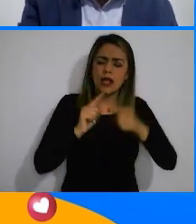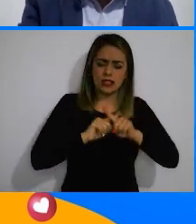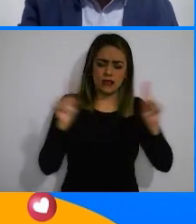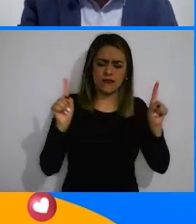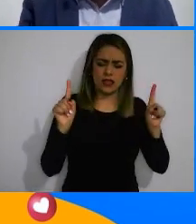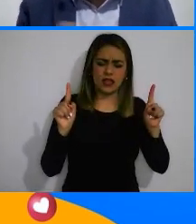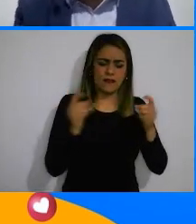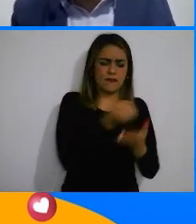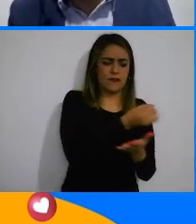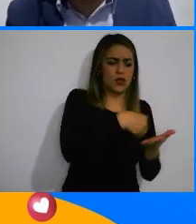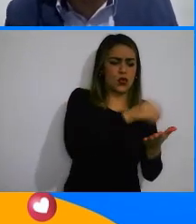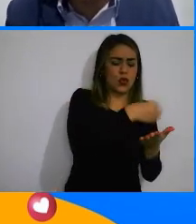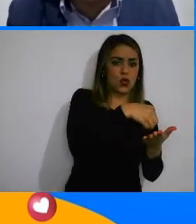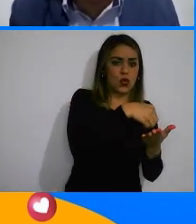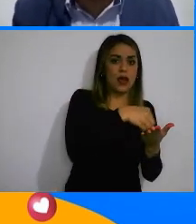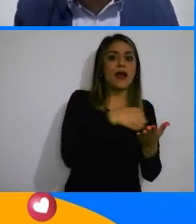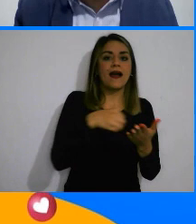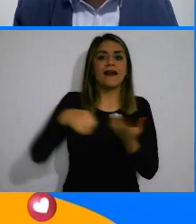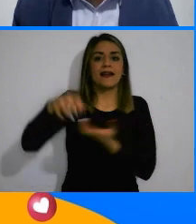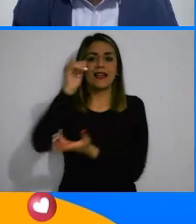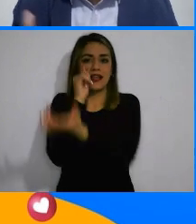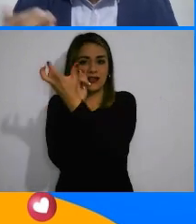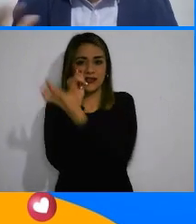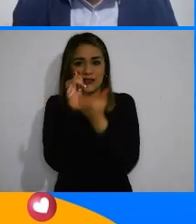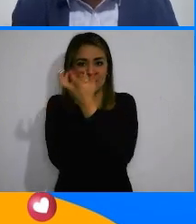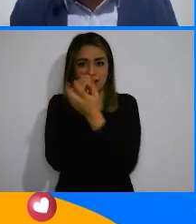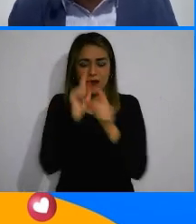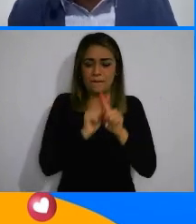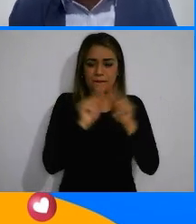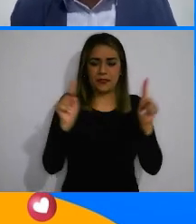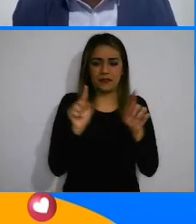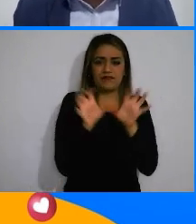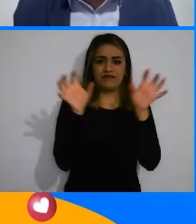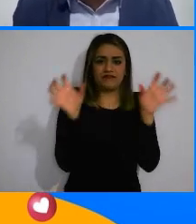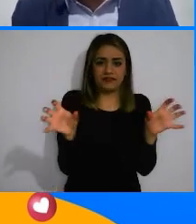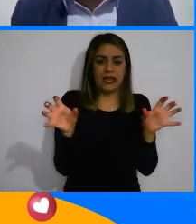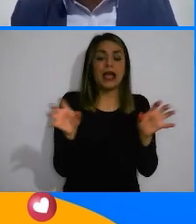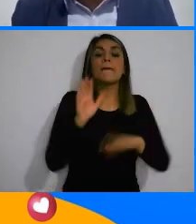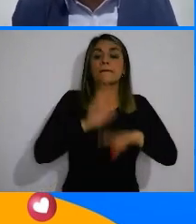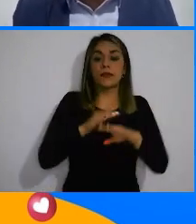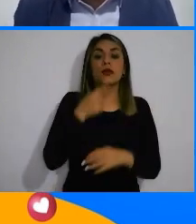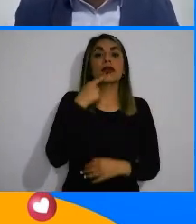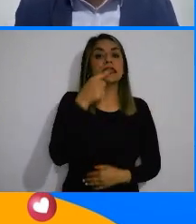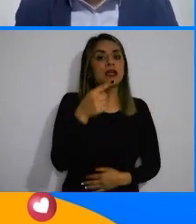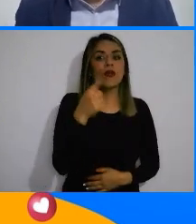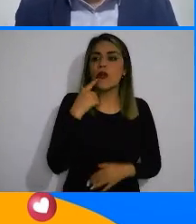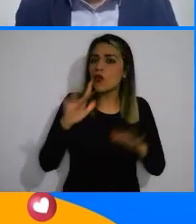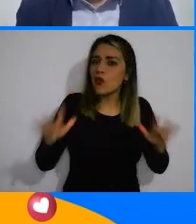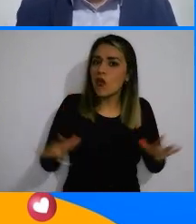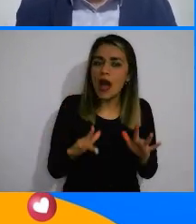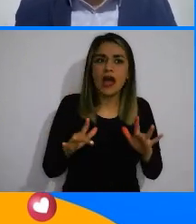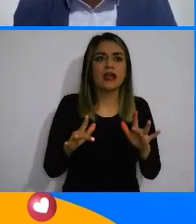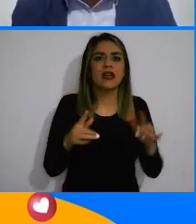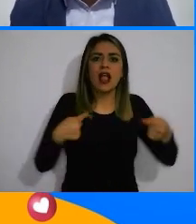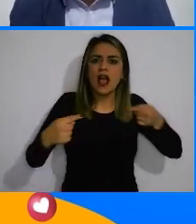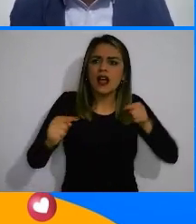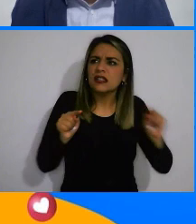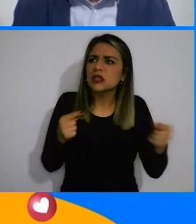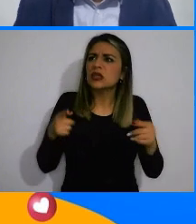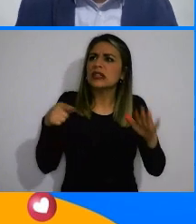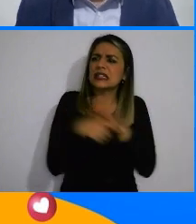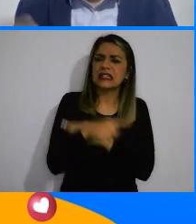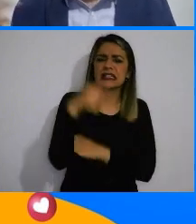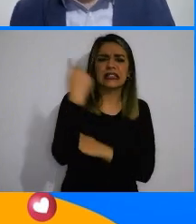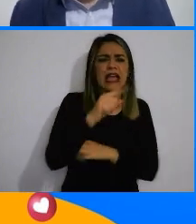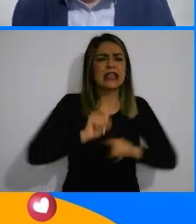entre la biología y la ecología. Por eso les digo que no hay discusión en el decir que